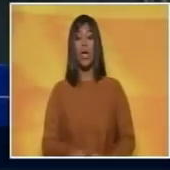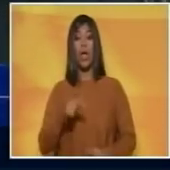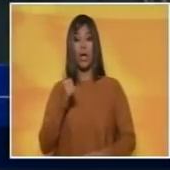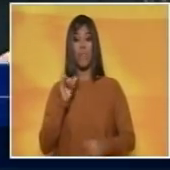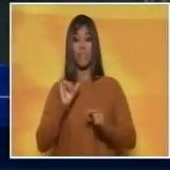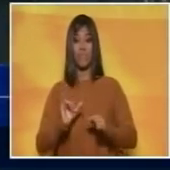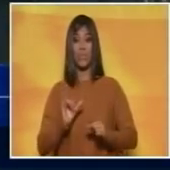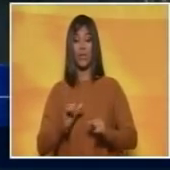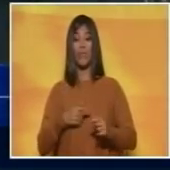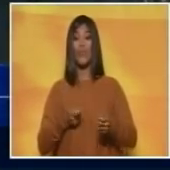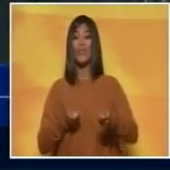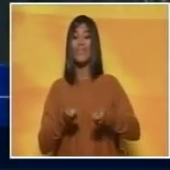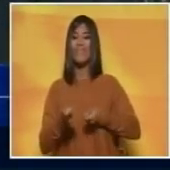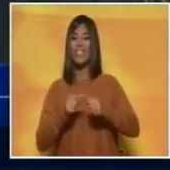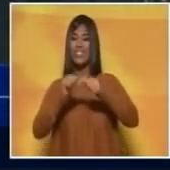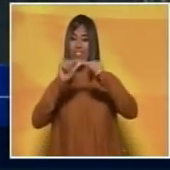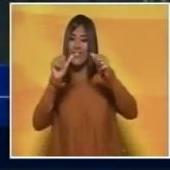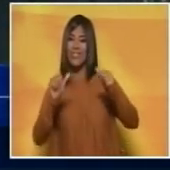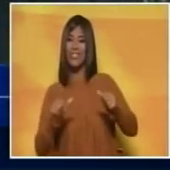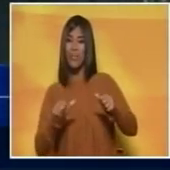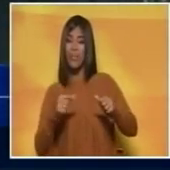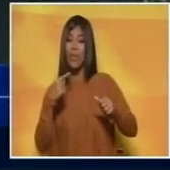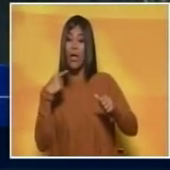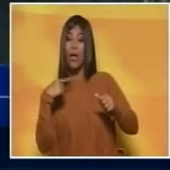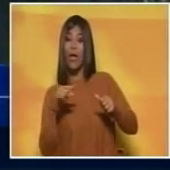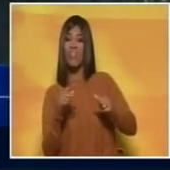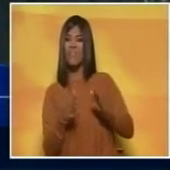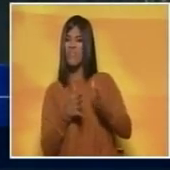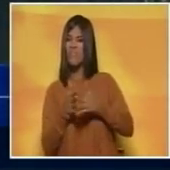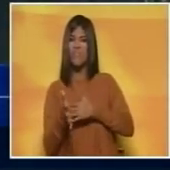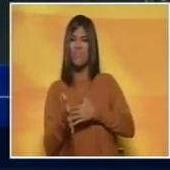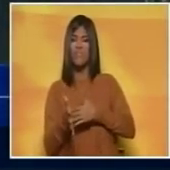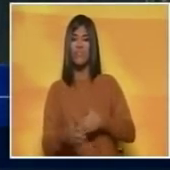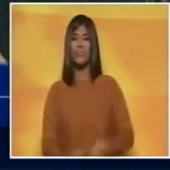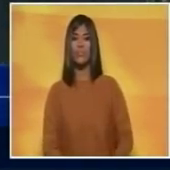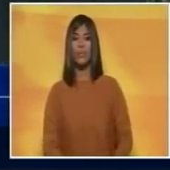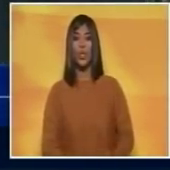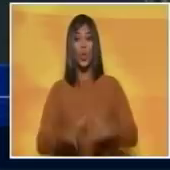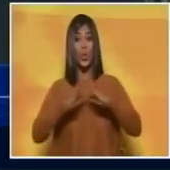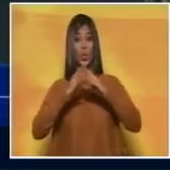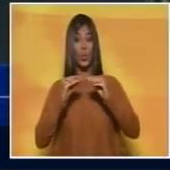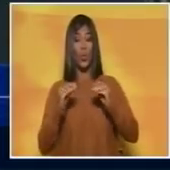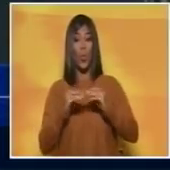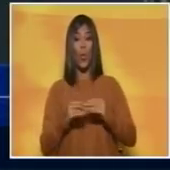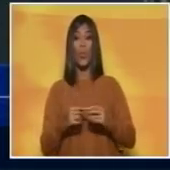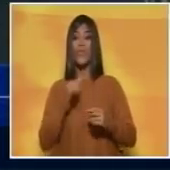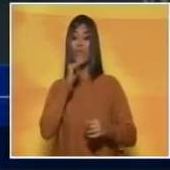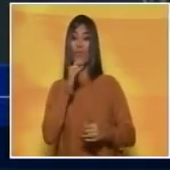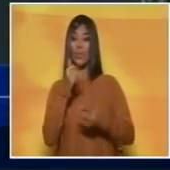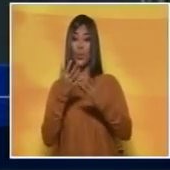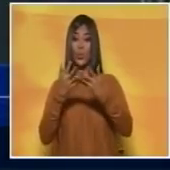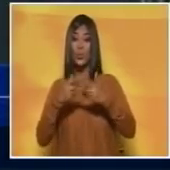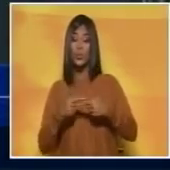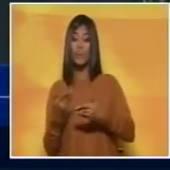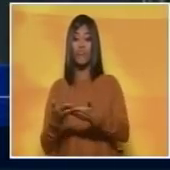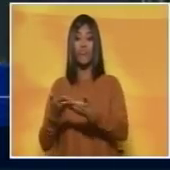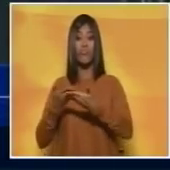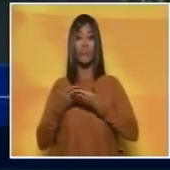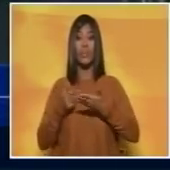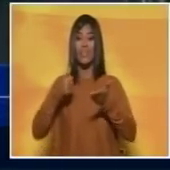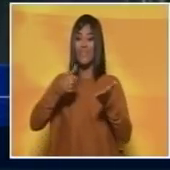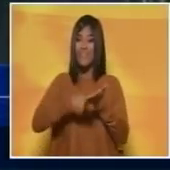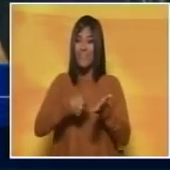un sistema de control de ahí, a base de, digamos, tener todos los datos, las